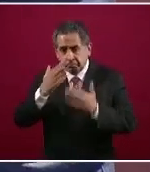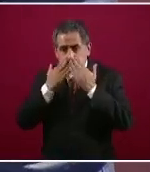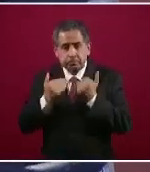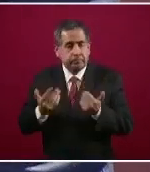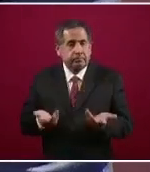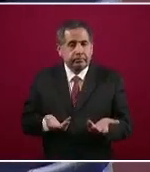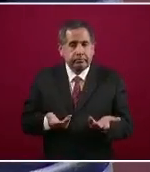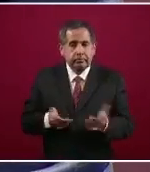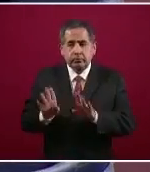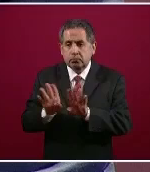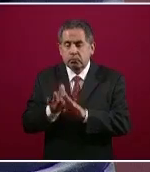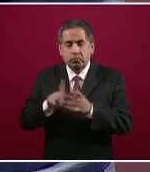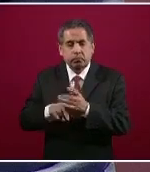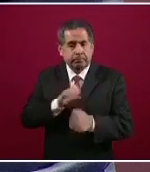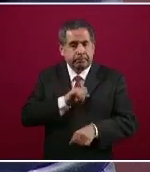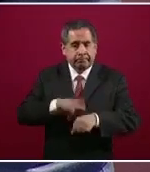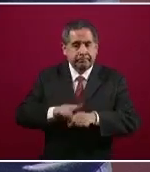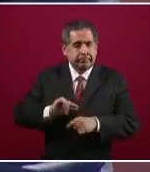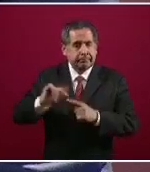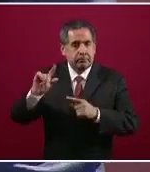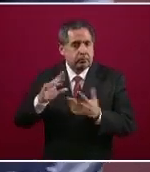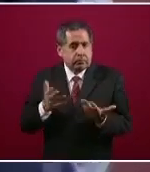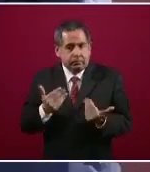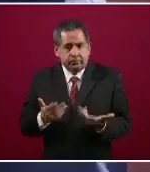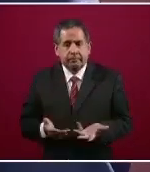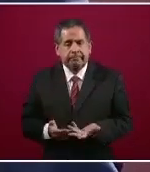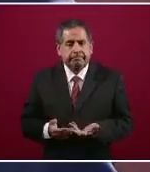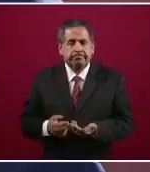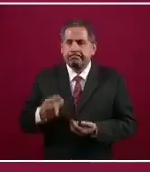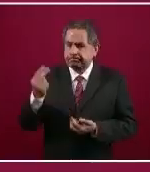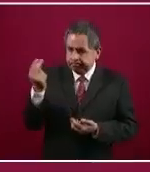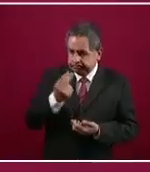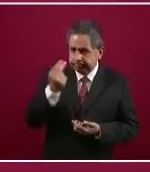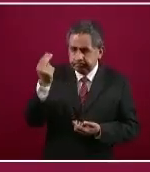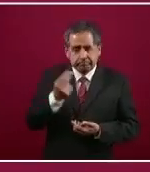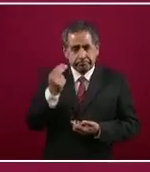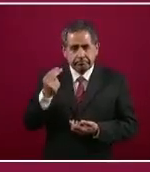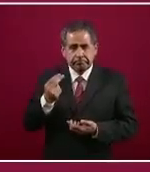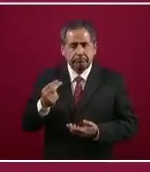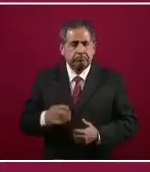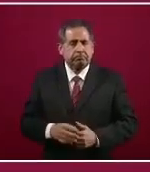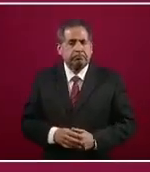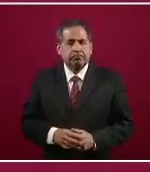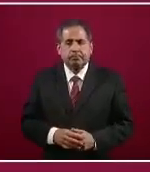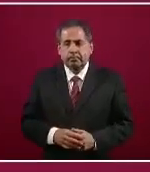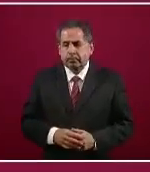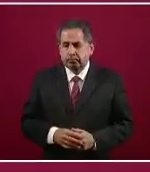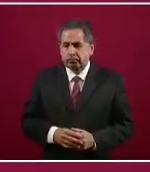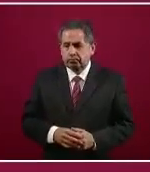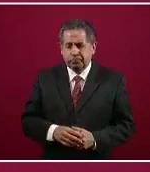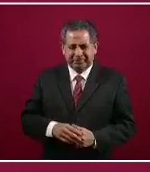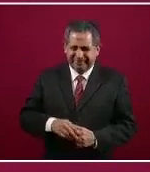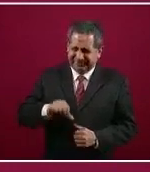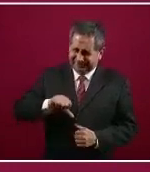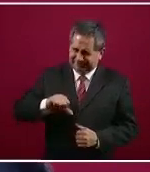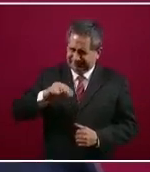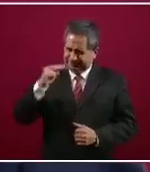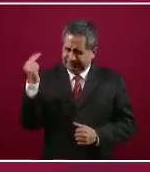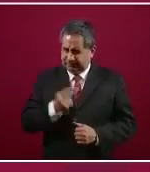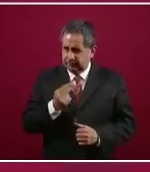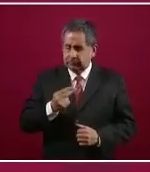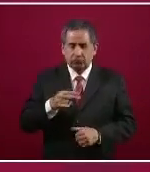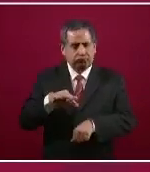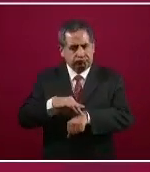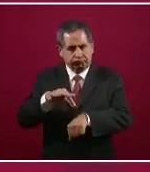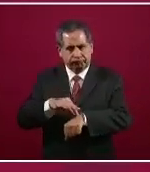médicos, no se tienen especialistas. Entonces, necesitamos con urgencia formar